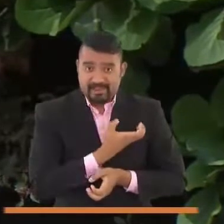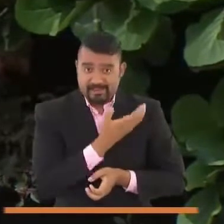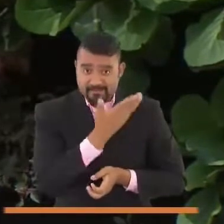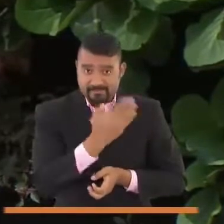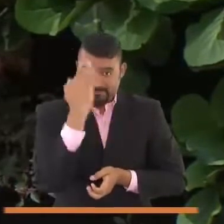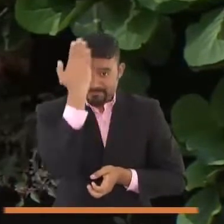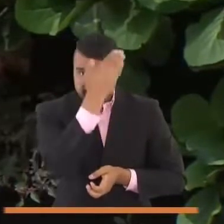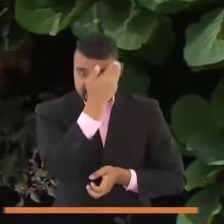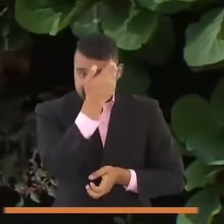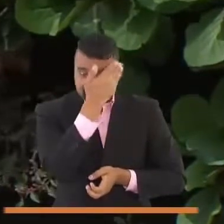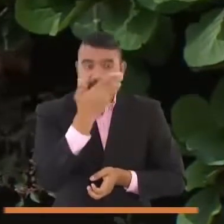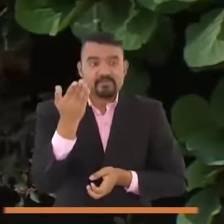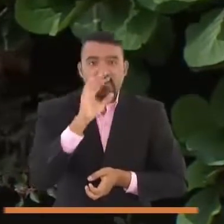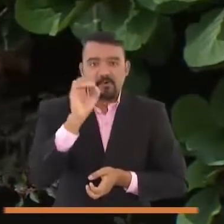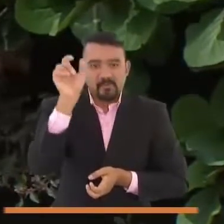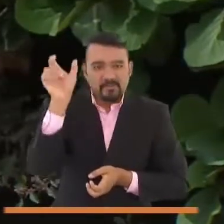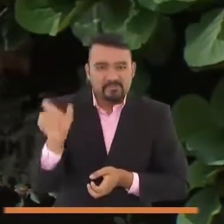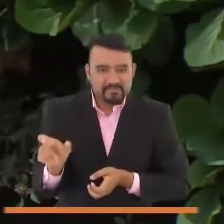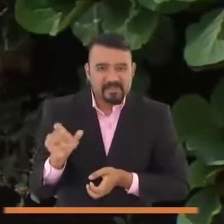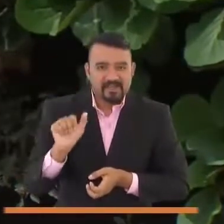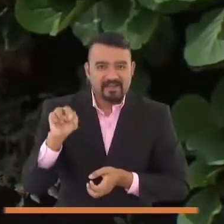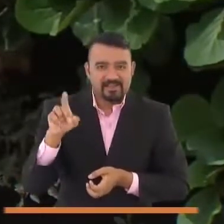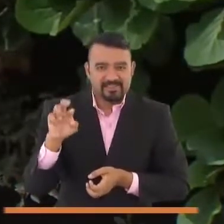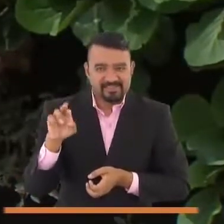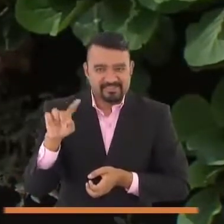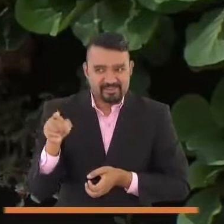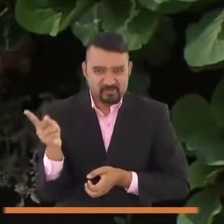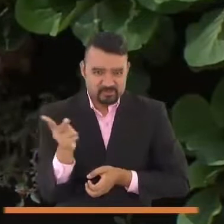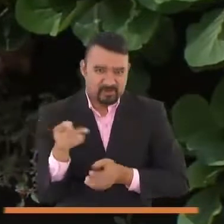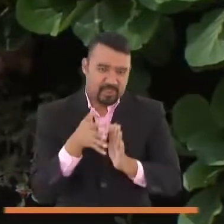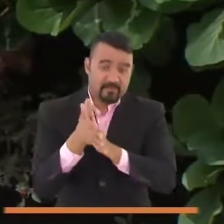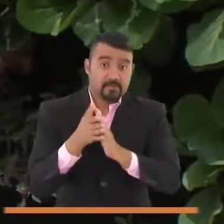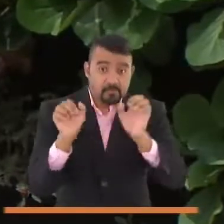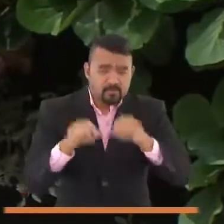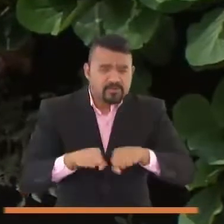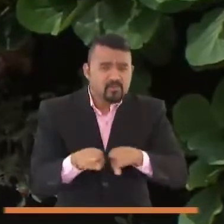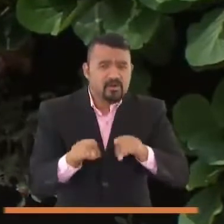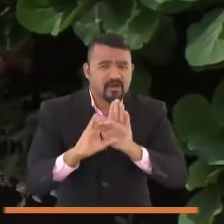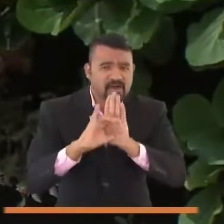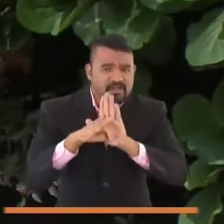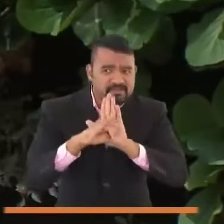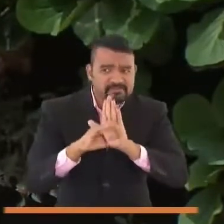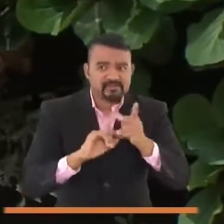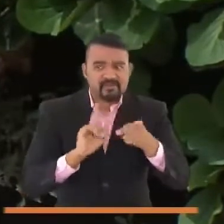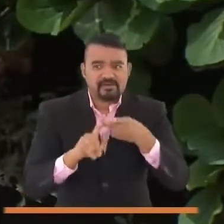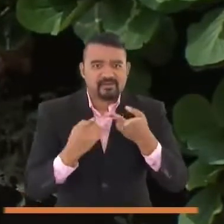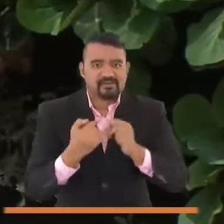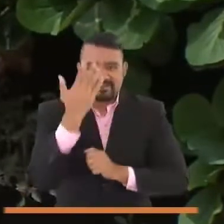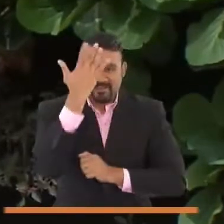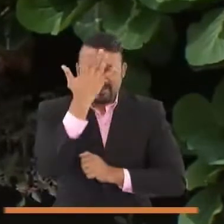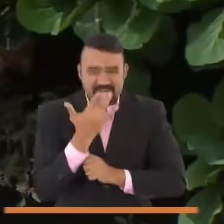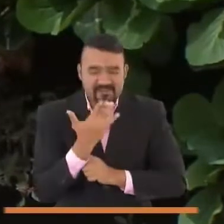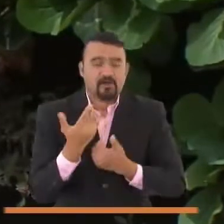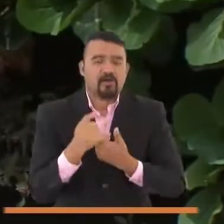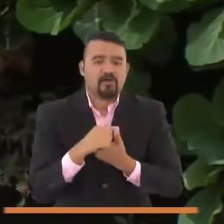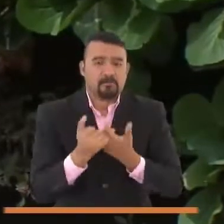Obras Públicas Andrés Aristizábal. Recuerde visitar nuestras redes sociales, Instagram, Twitter y Facebook,